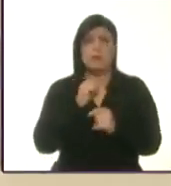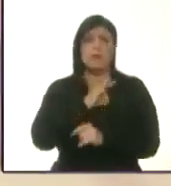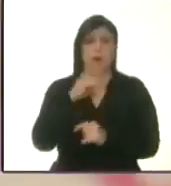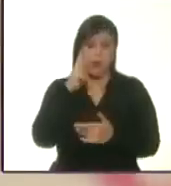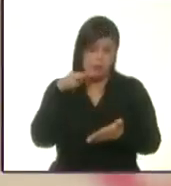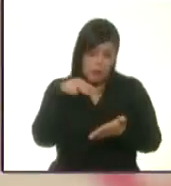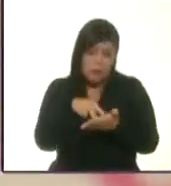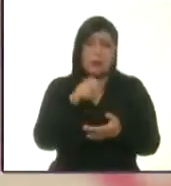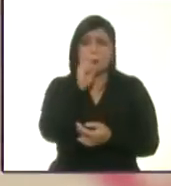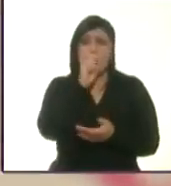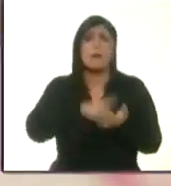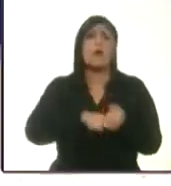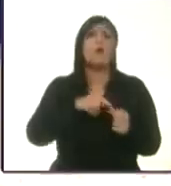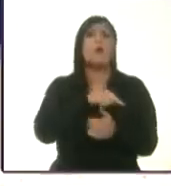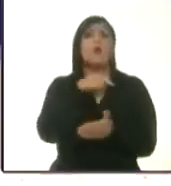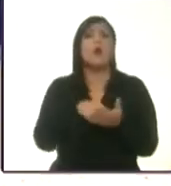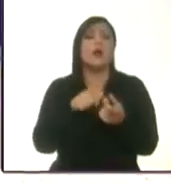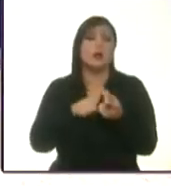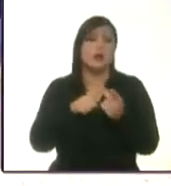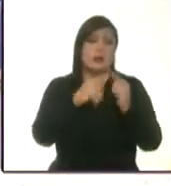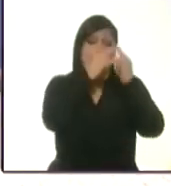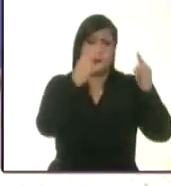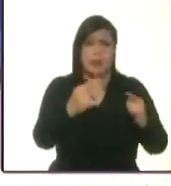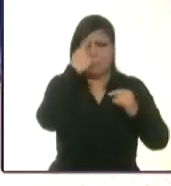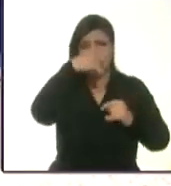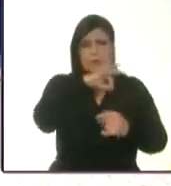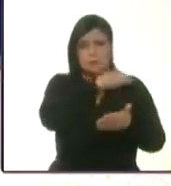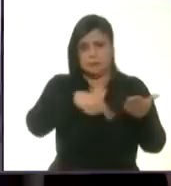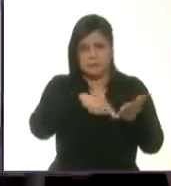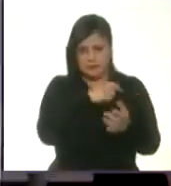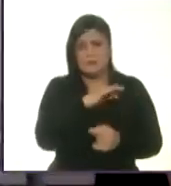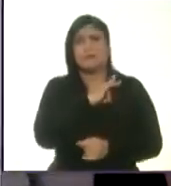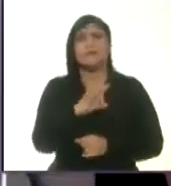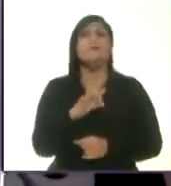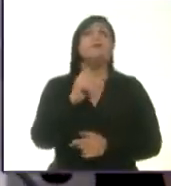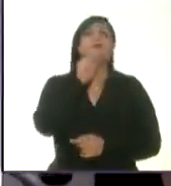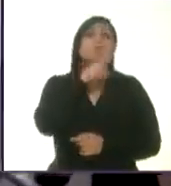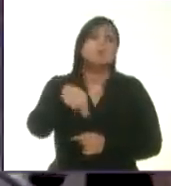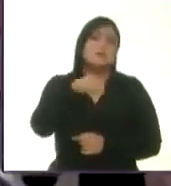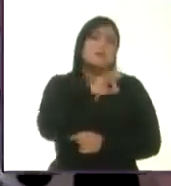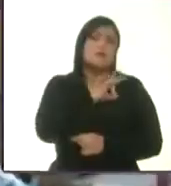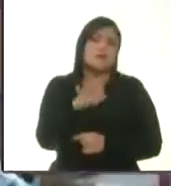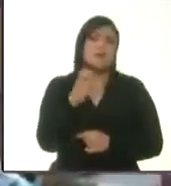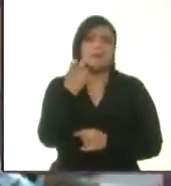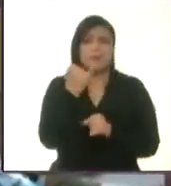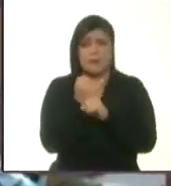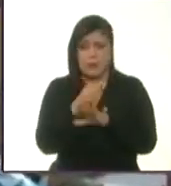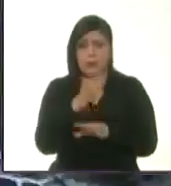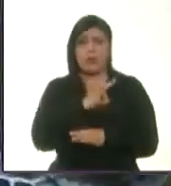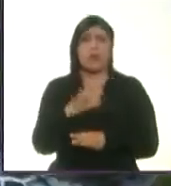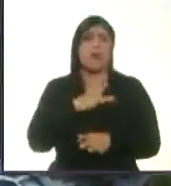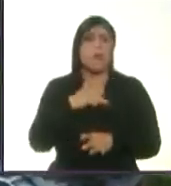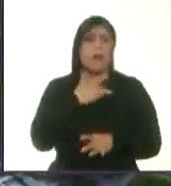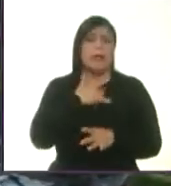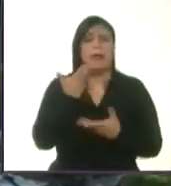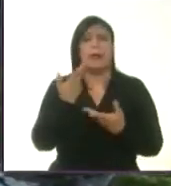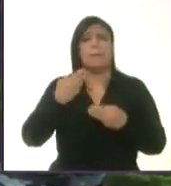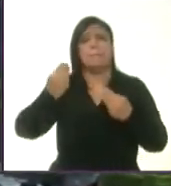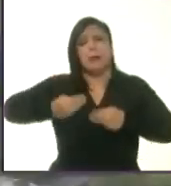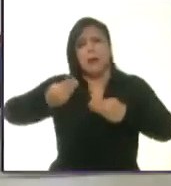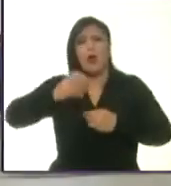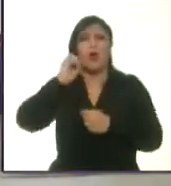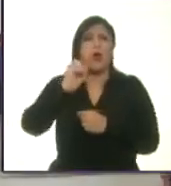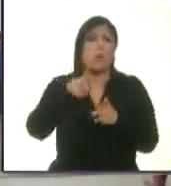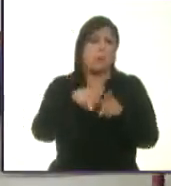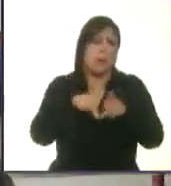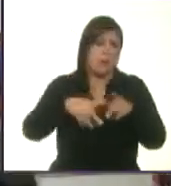ubicación de tu casilla también podrás consultar esta información en mercados o plazas públicas y en